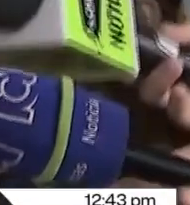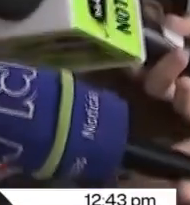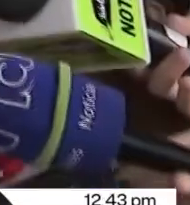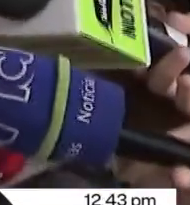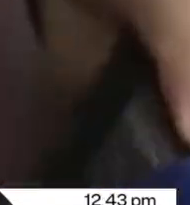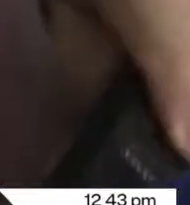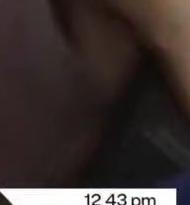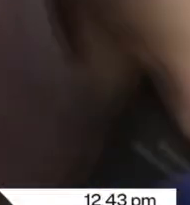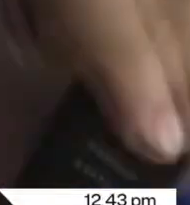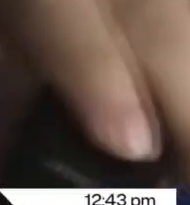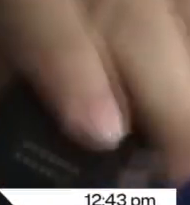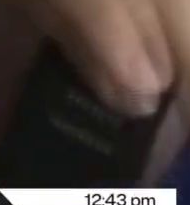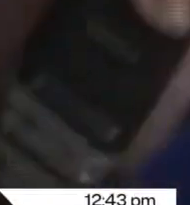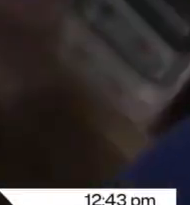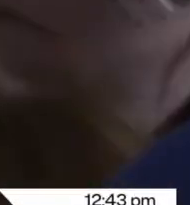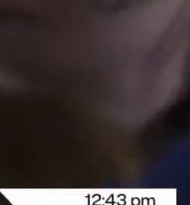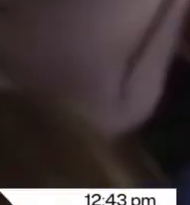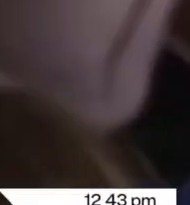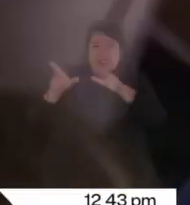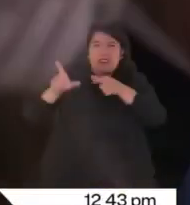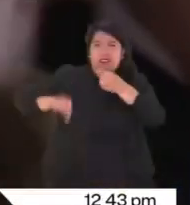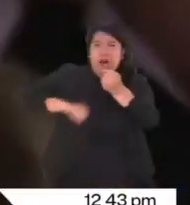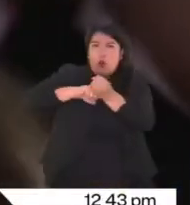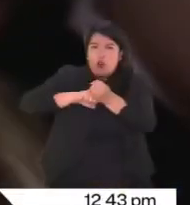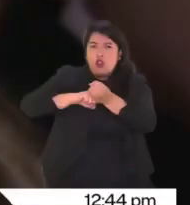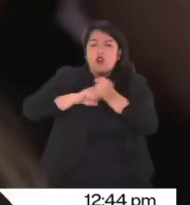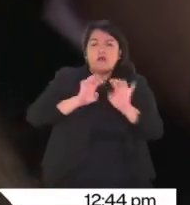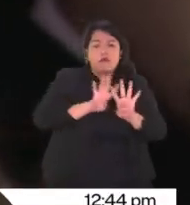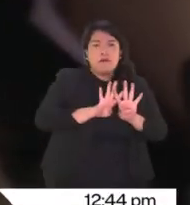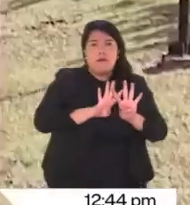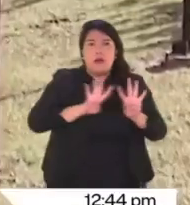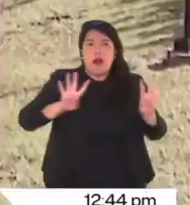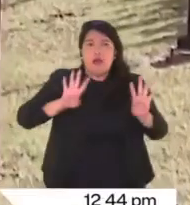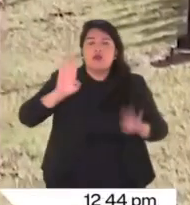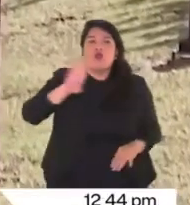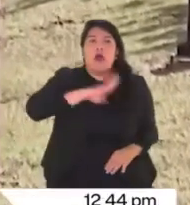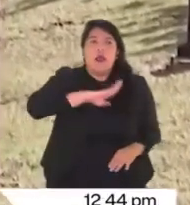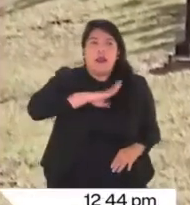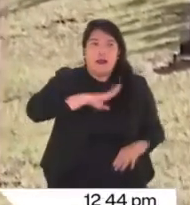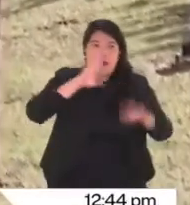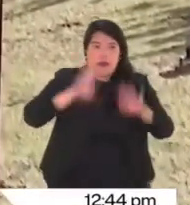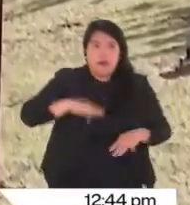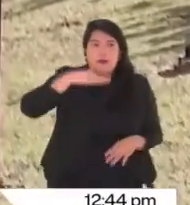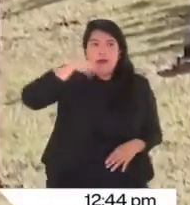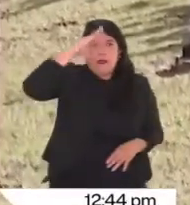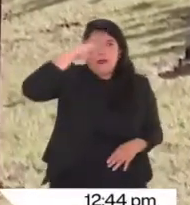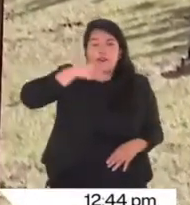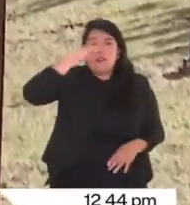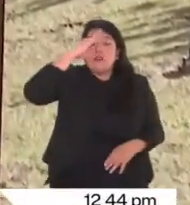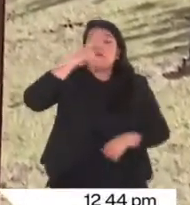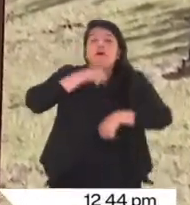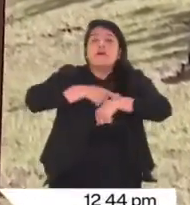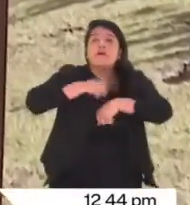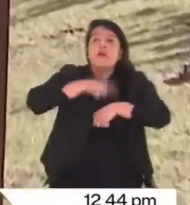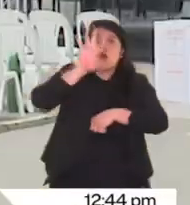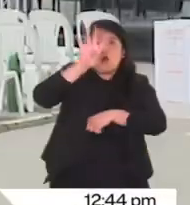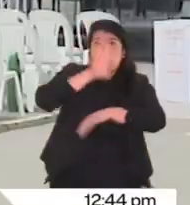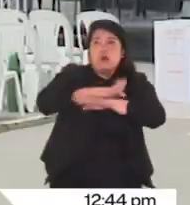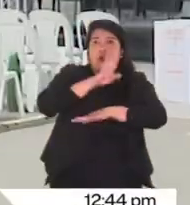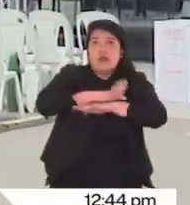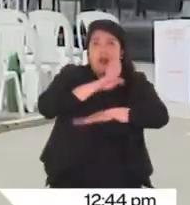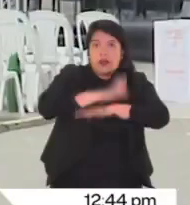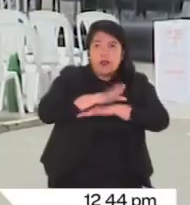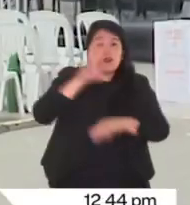algunos de sus servidores de los que harán parte de su gabinete como alcalde de la ciudad a las 4 de la tarde lo hará el